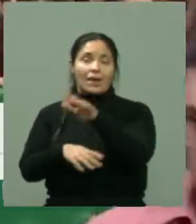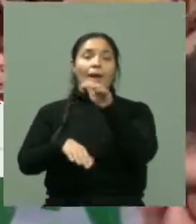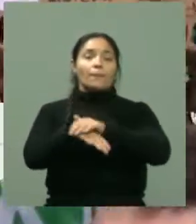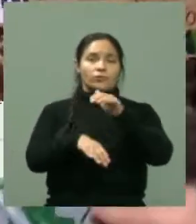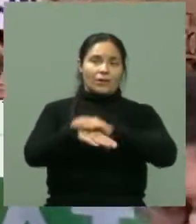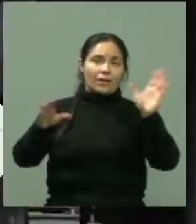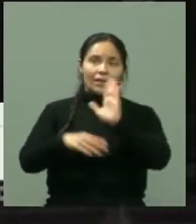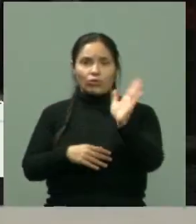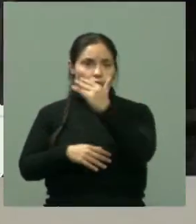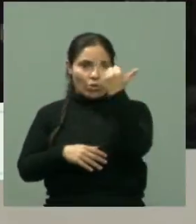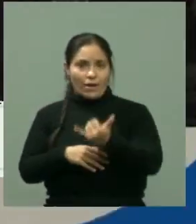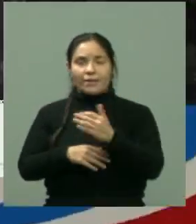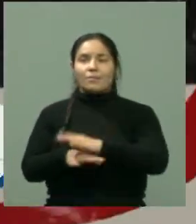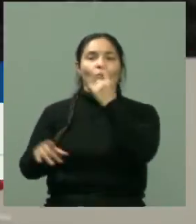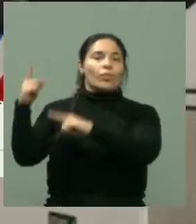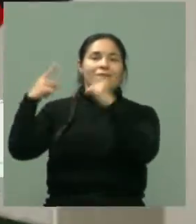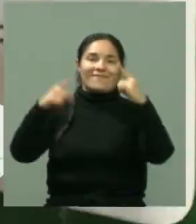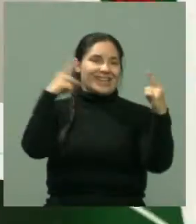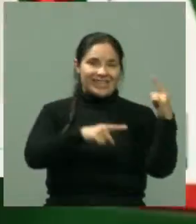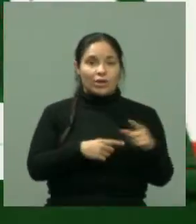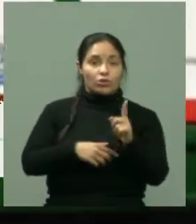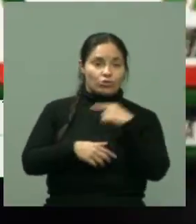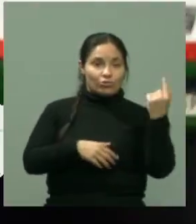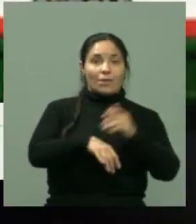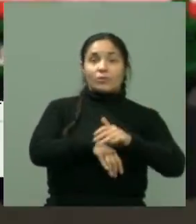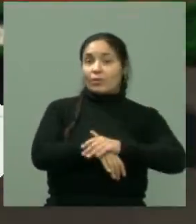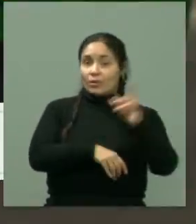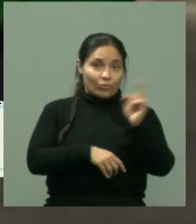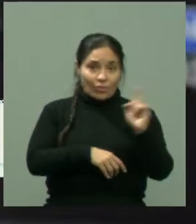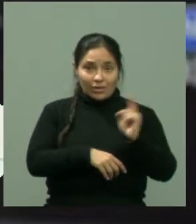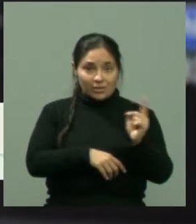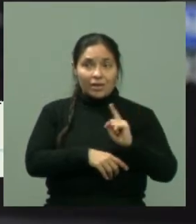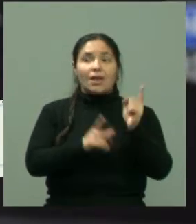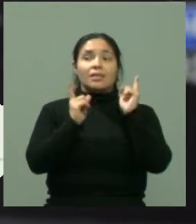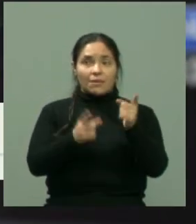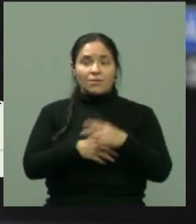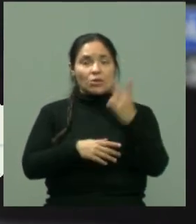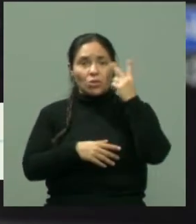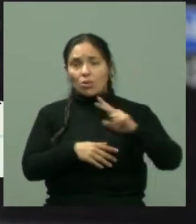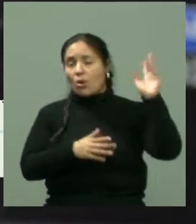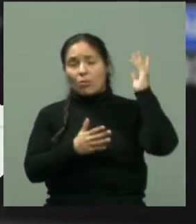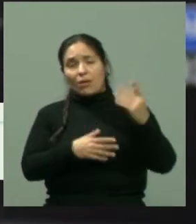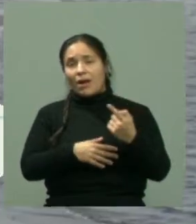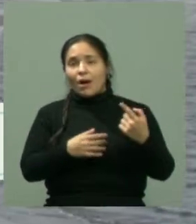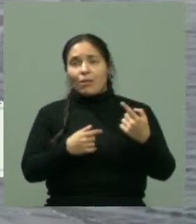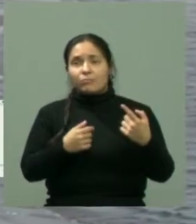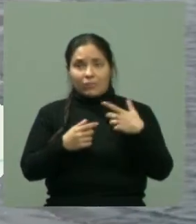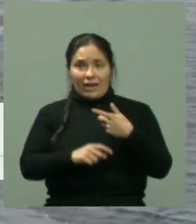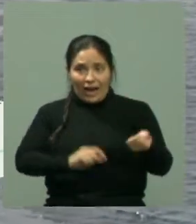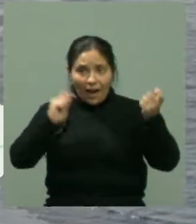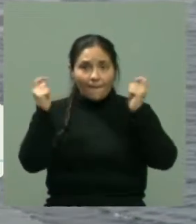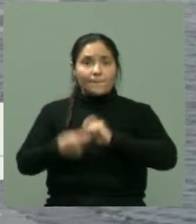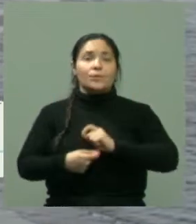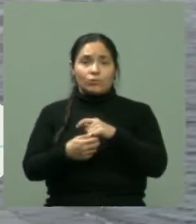que es de todos, es diferenciada, no tenemos la misma responsabilidad y también somos los que más nos va a costar el poder lograr esos cambios.